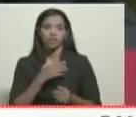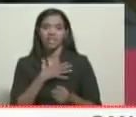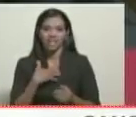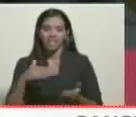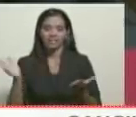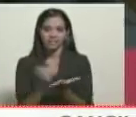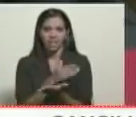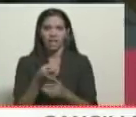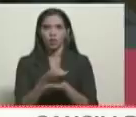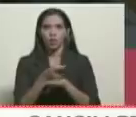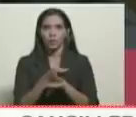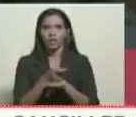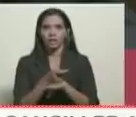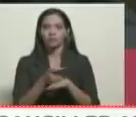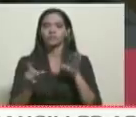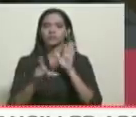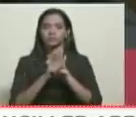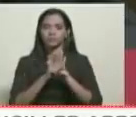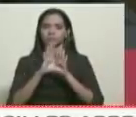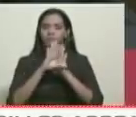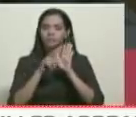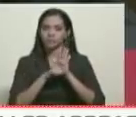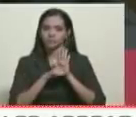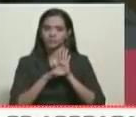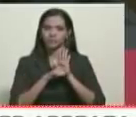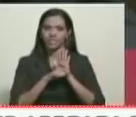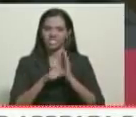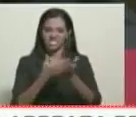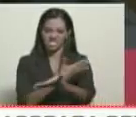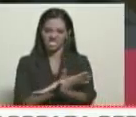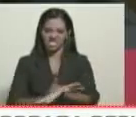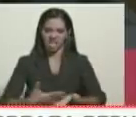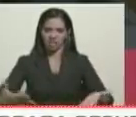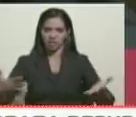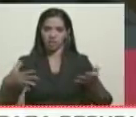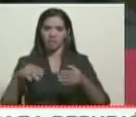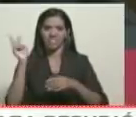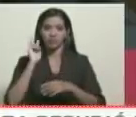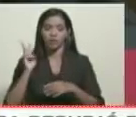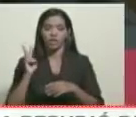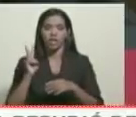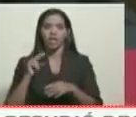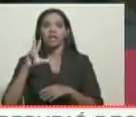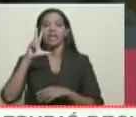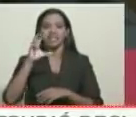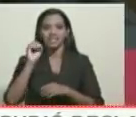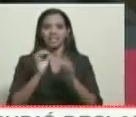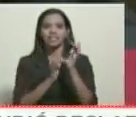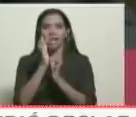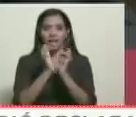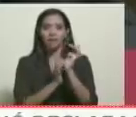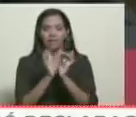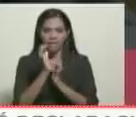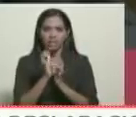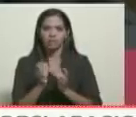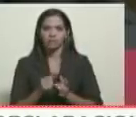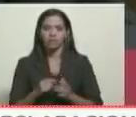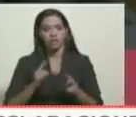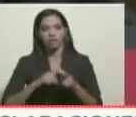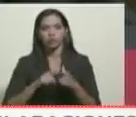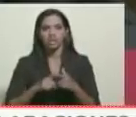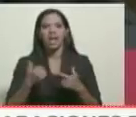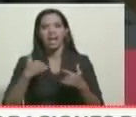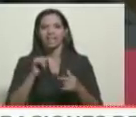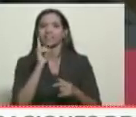al gobierno legítimamente constituido y bañar de sangre el país el 30 de abril. Entonces hay